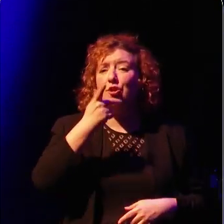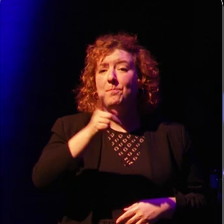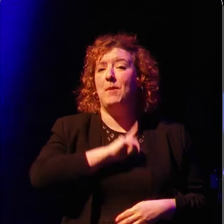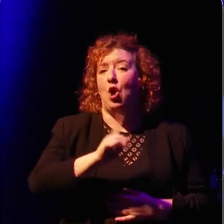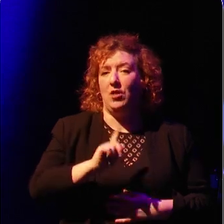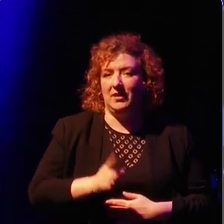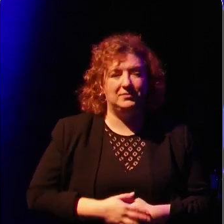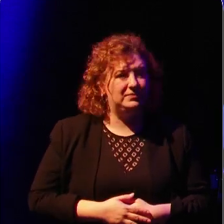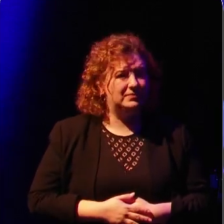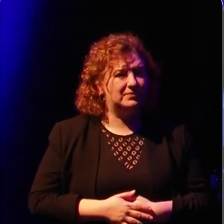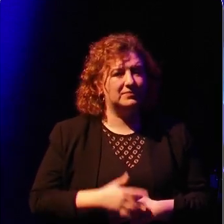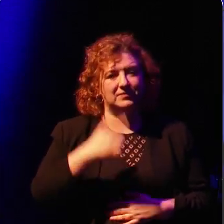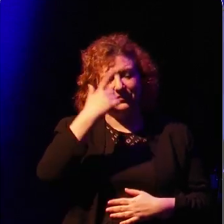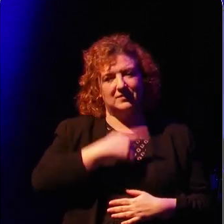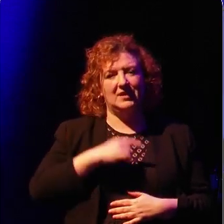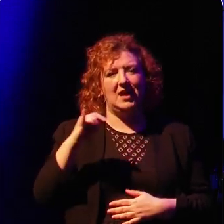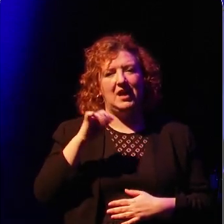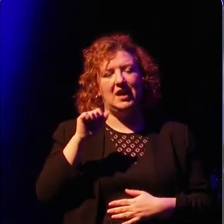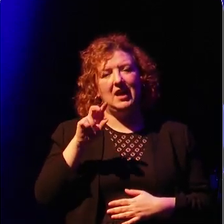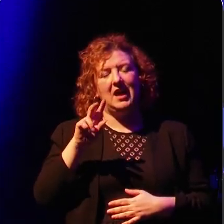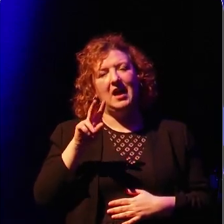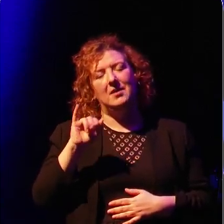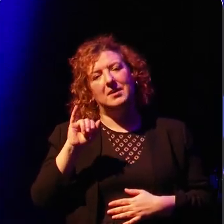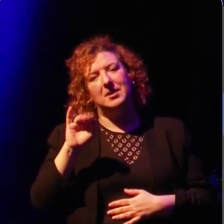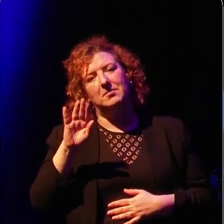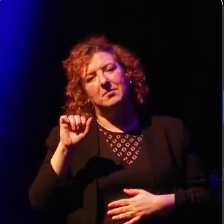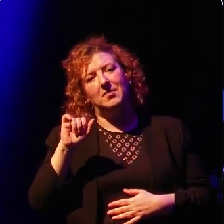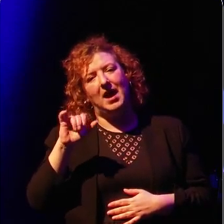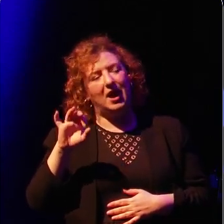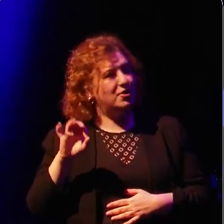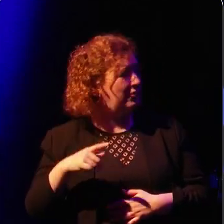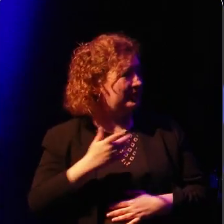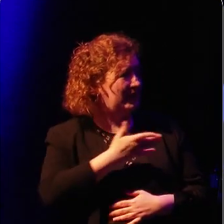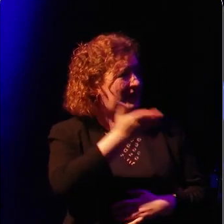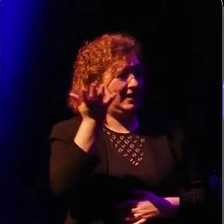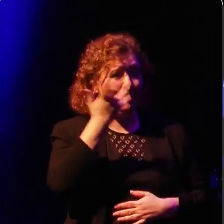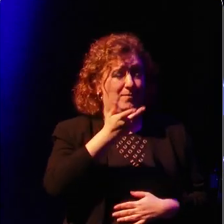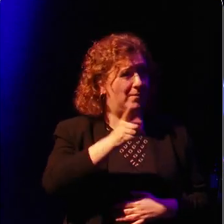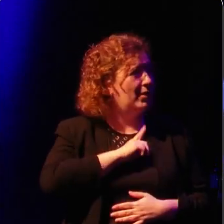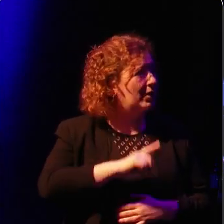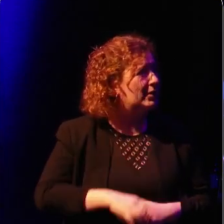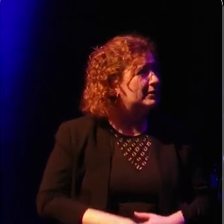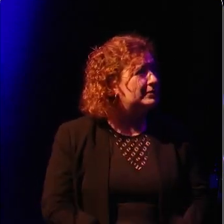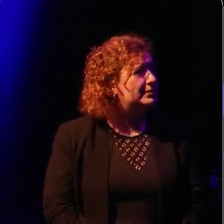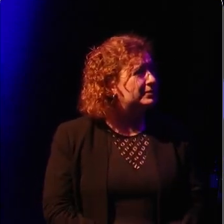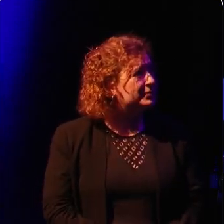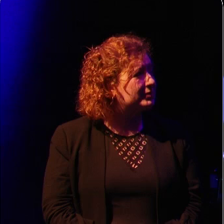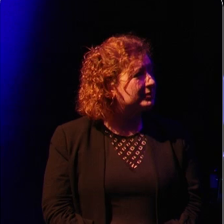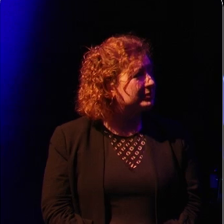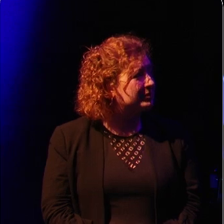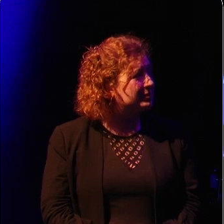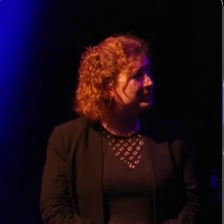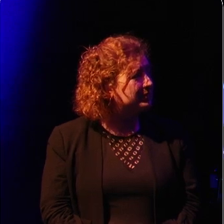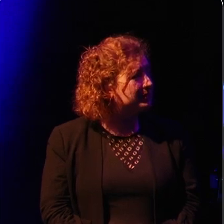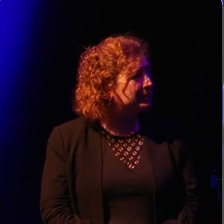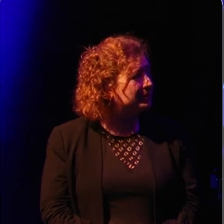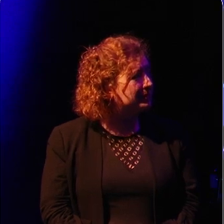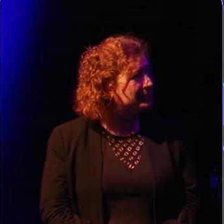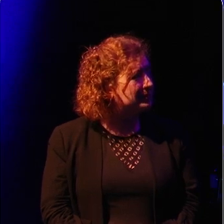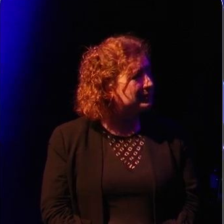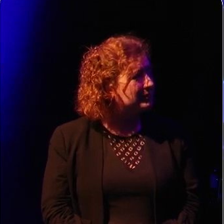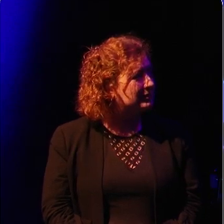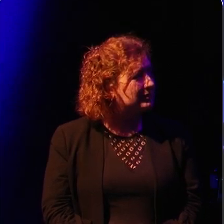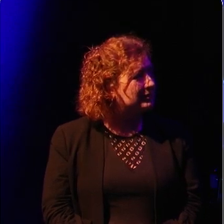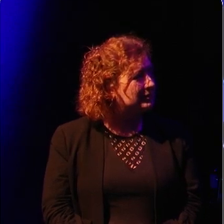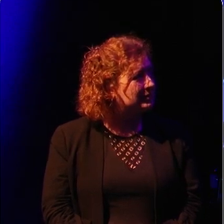conocéis, soy Javi Payo, que es como me conoce el mercado. Veréis pronto